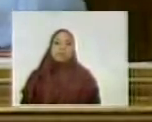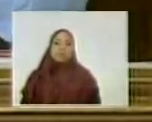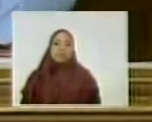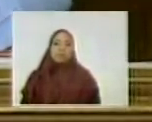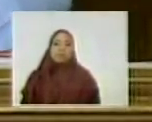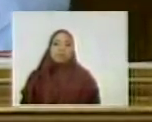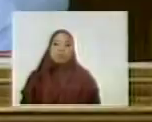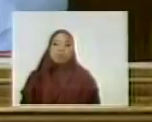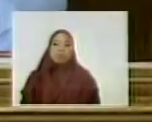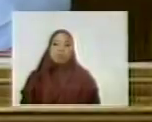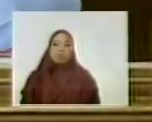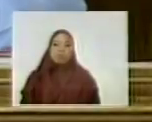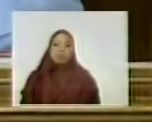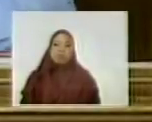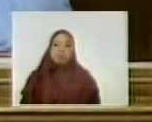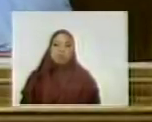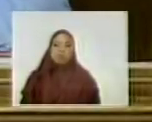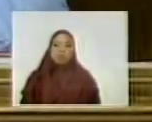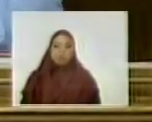No, hay que votar,